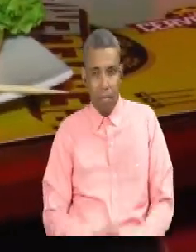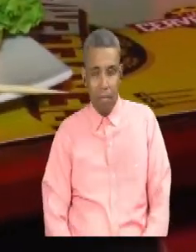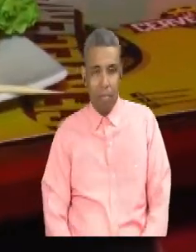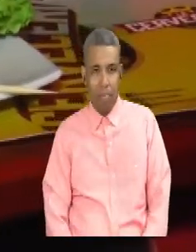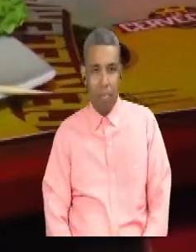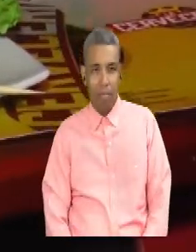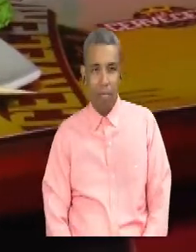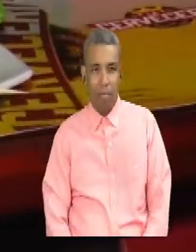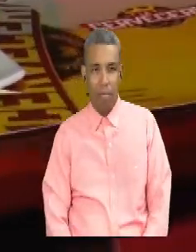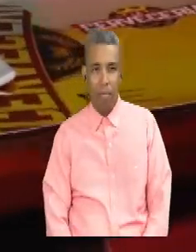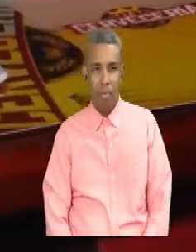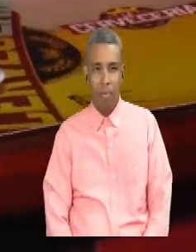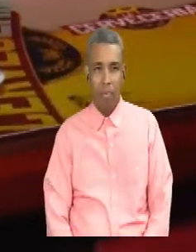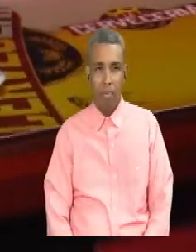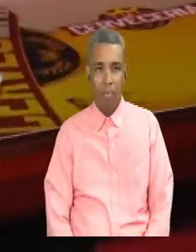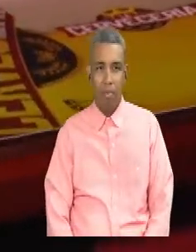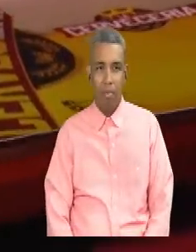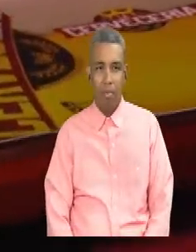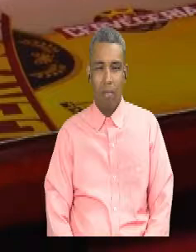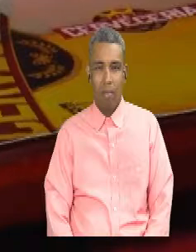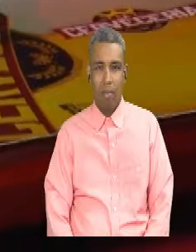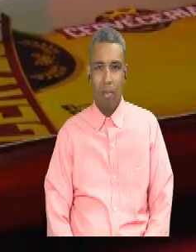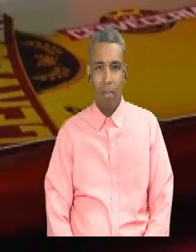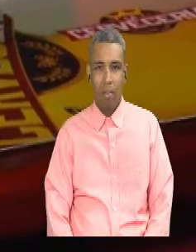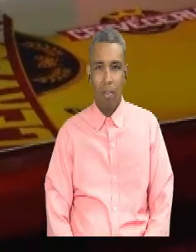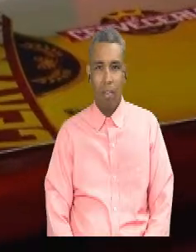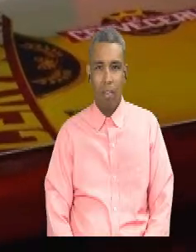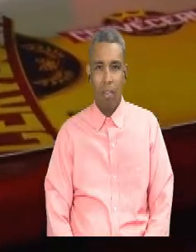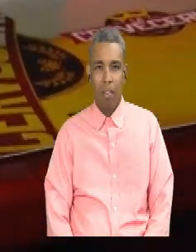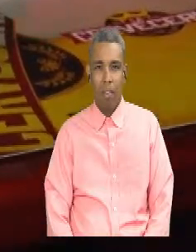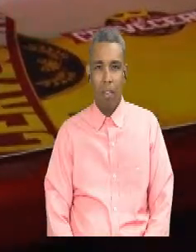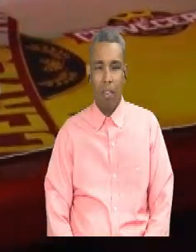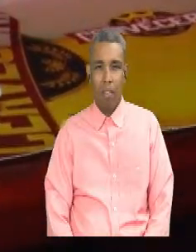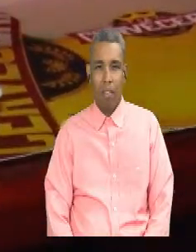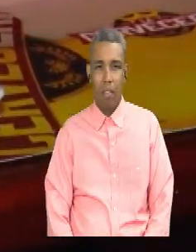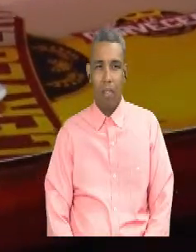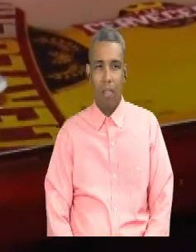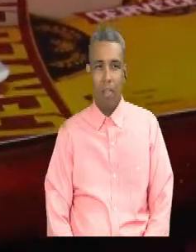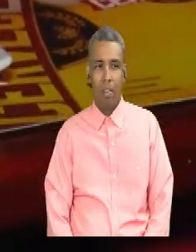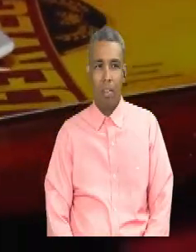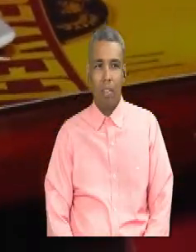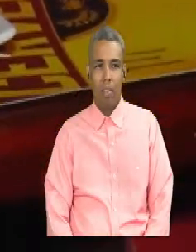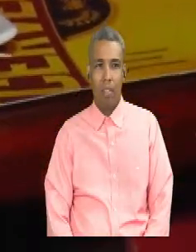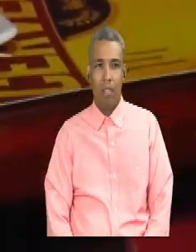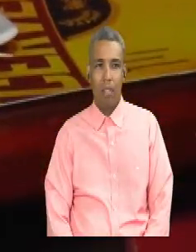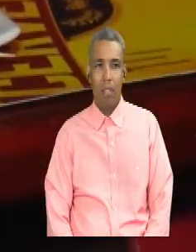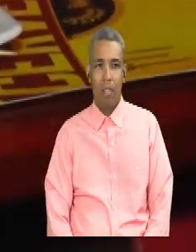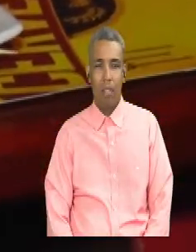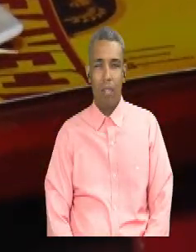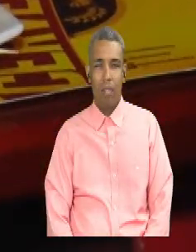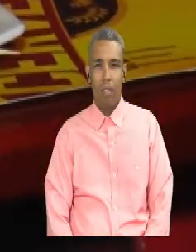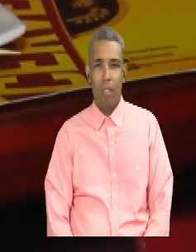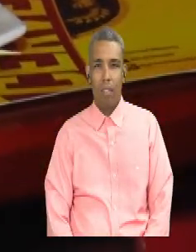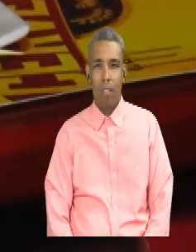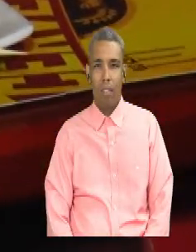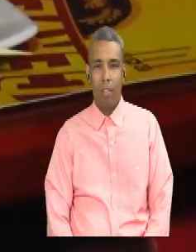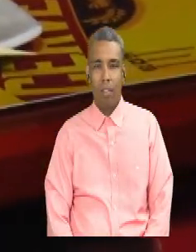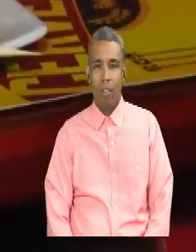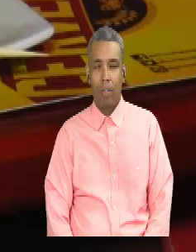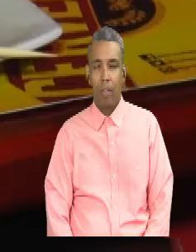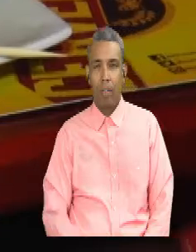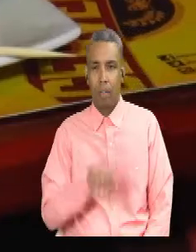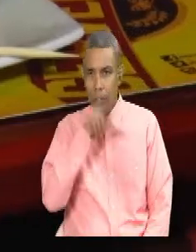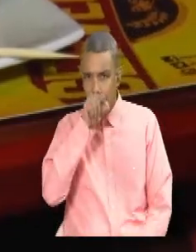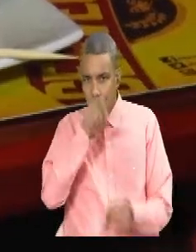tenemos entonces las dos opciones. Sí. Y el ingrediente más importante, que es la pechuga. Háblenos un poco